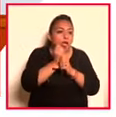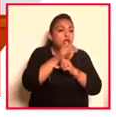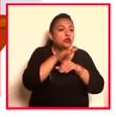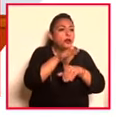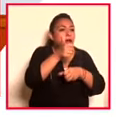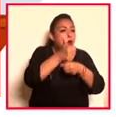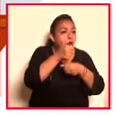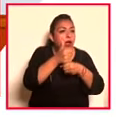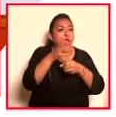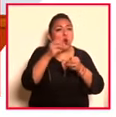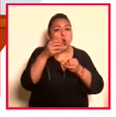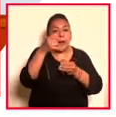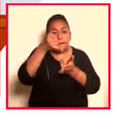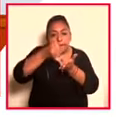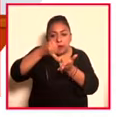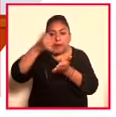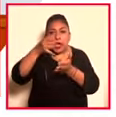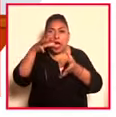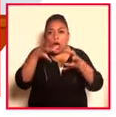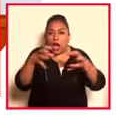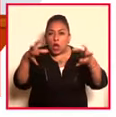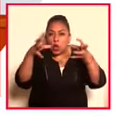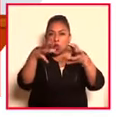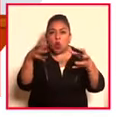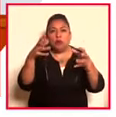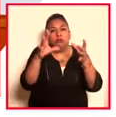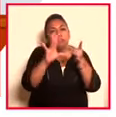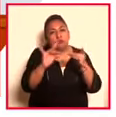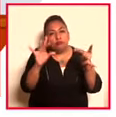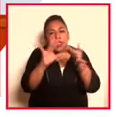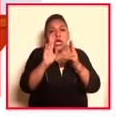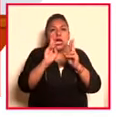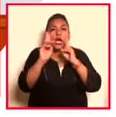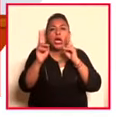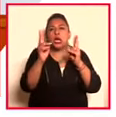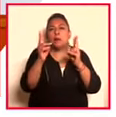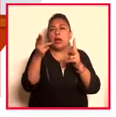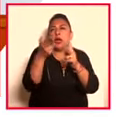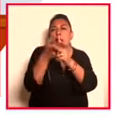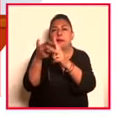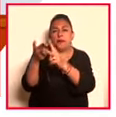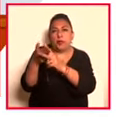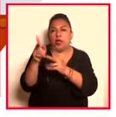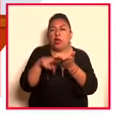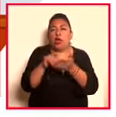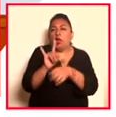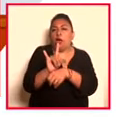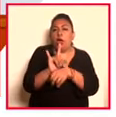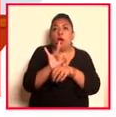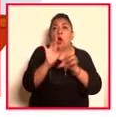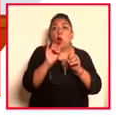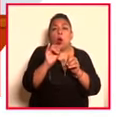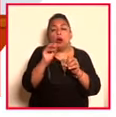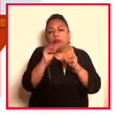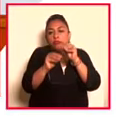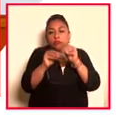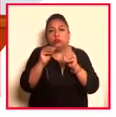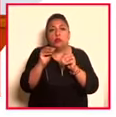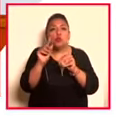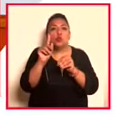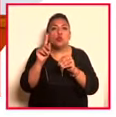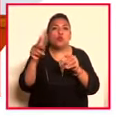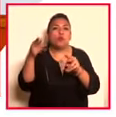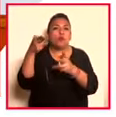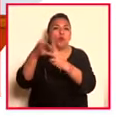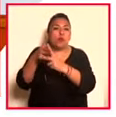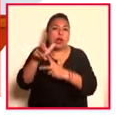algodón. Al narrar ciertos misteriosos asesinatos en serie de hombres en un relato de ficción o la reconstrucción del feminicidio de